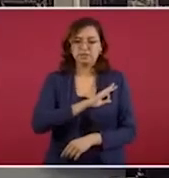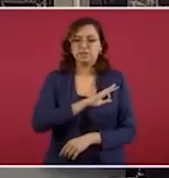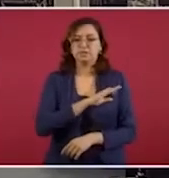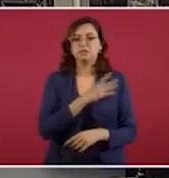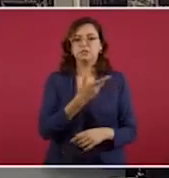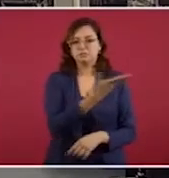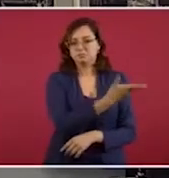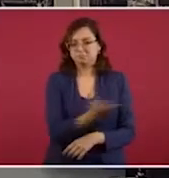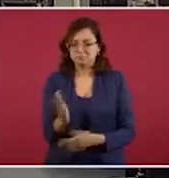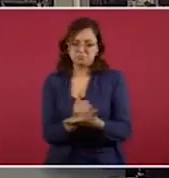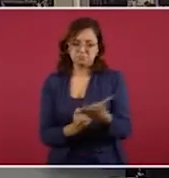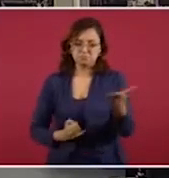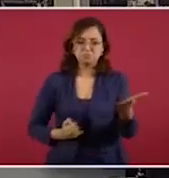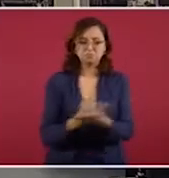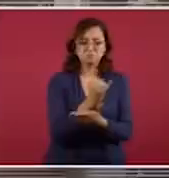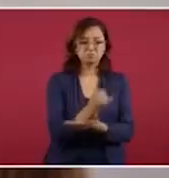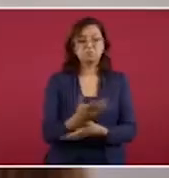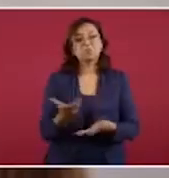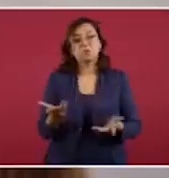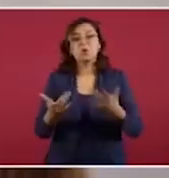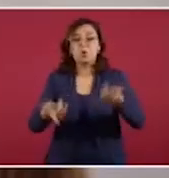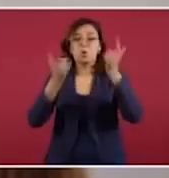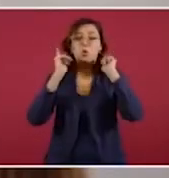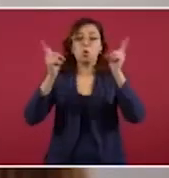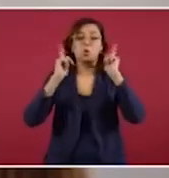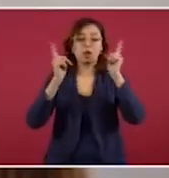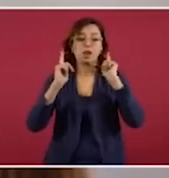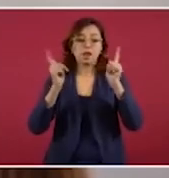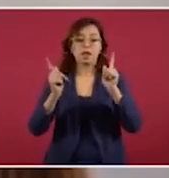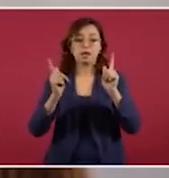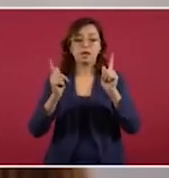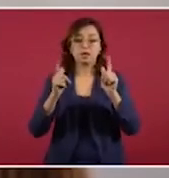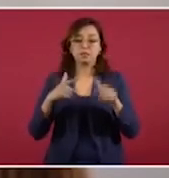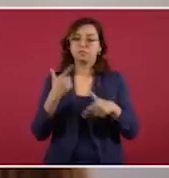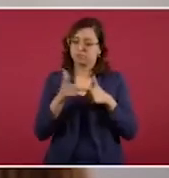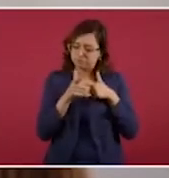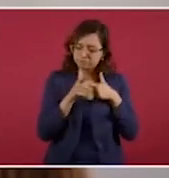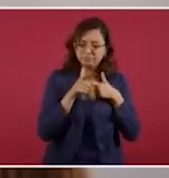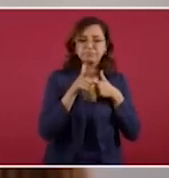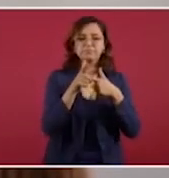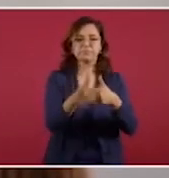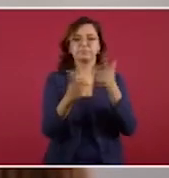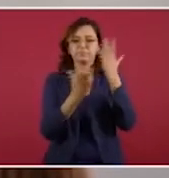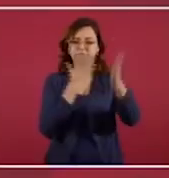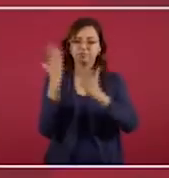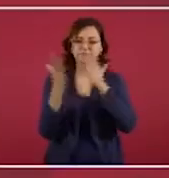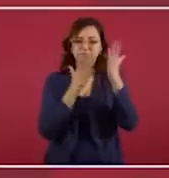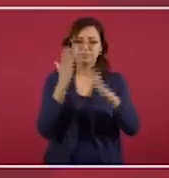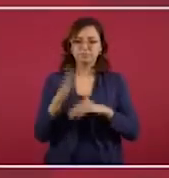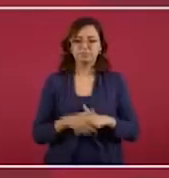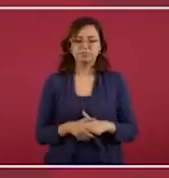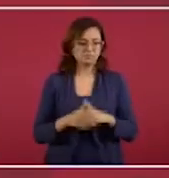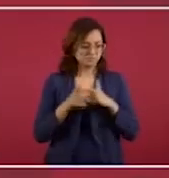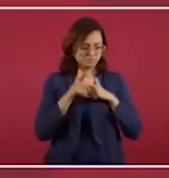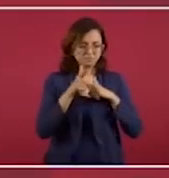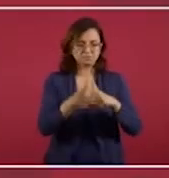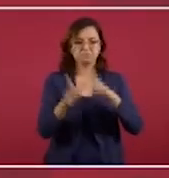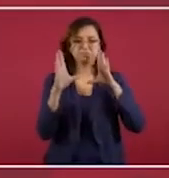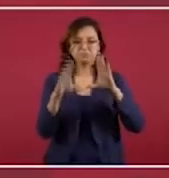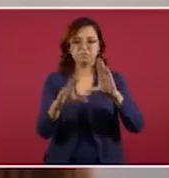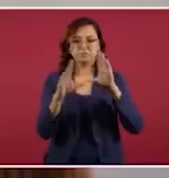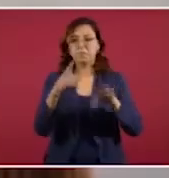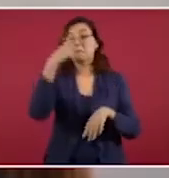esta decisión y ojalá y se continúe haciendo para lograr